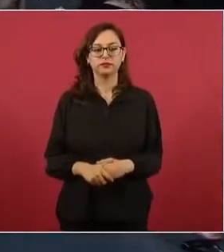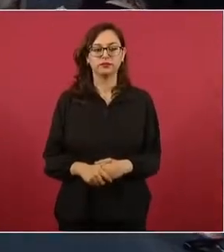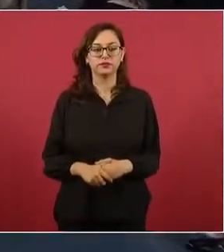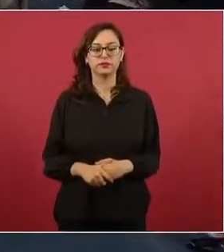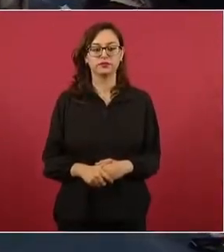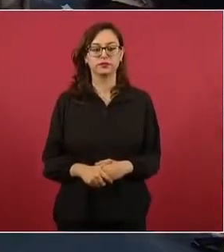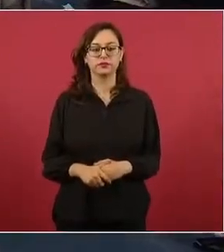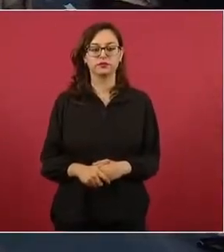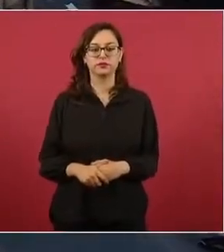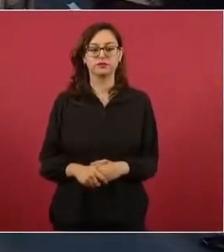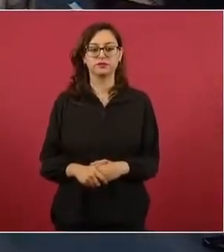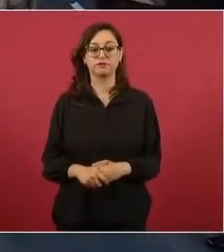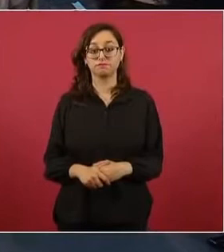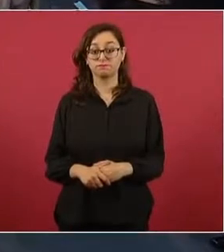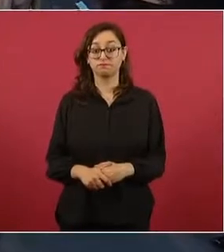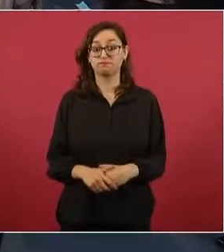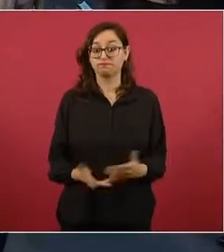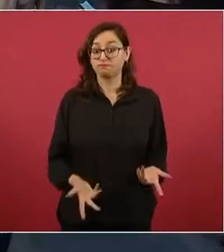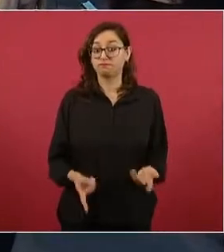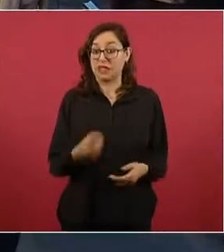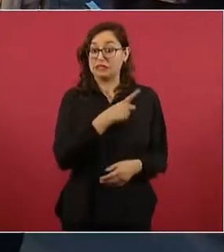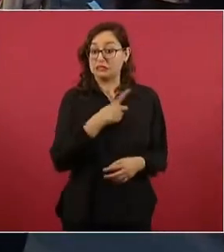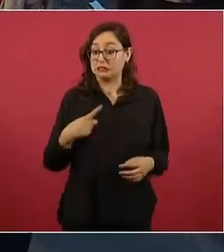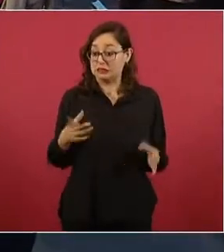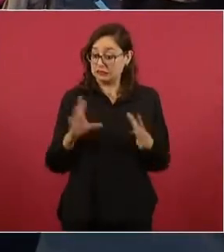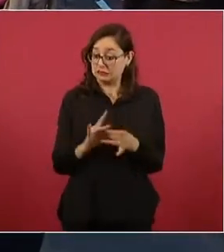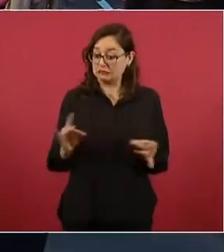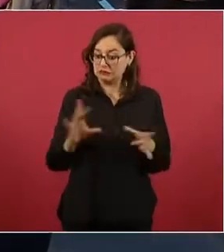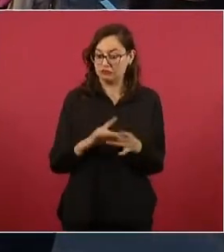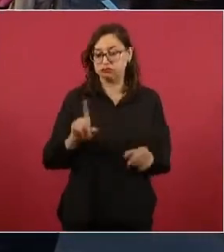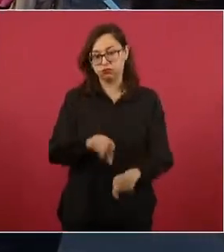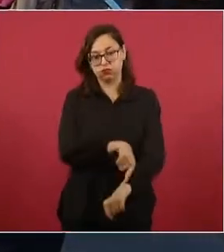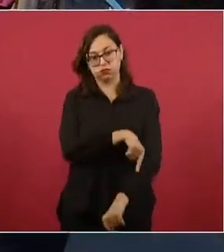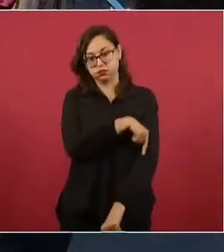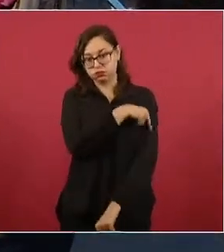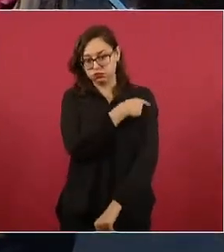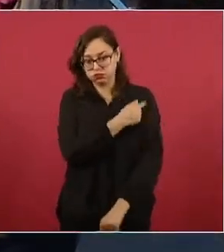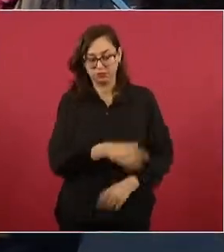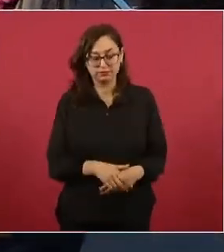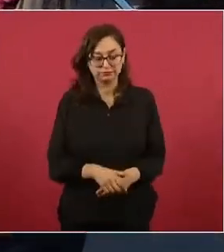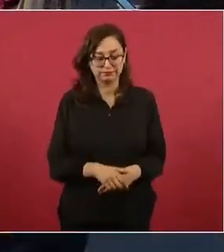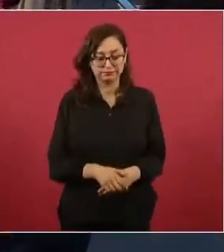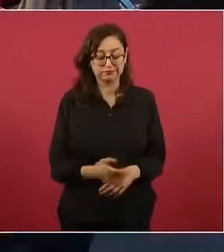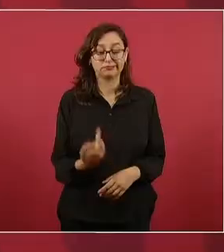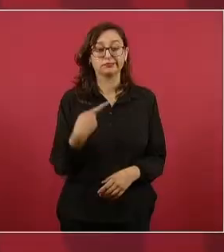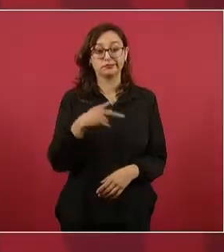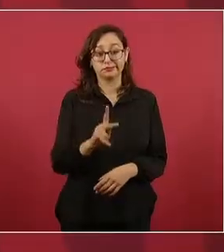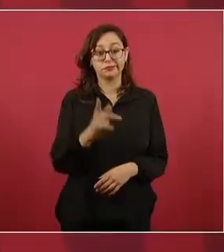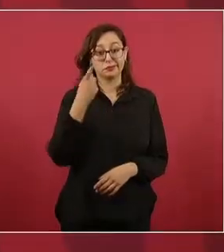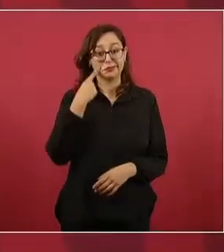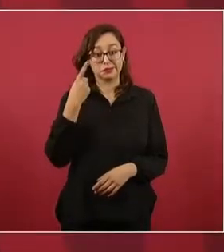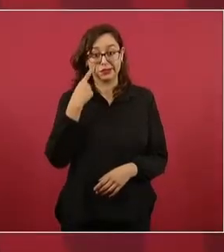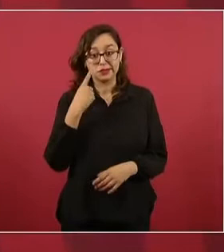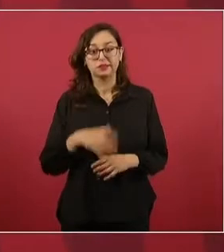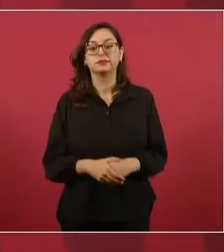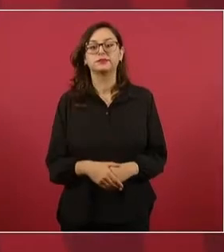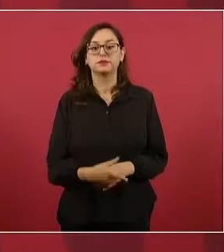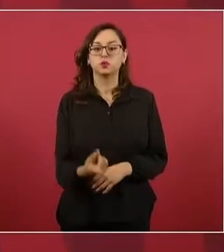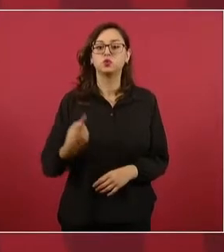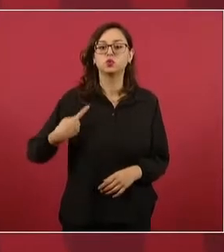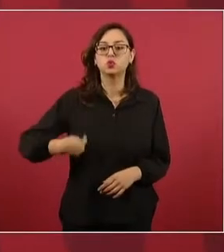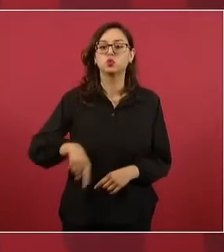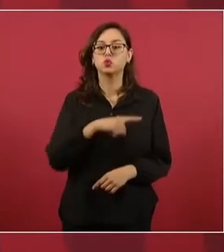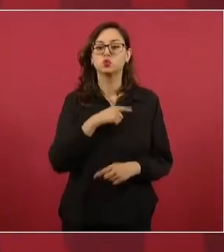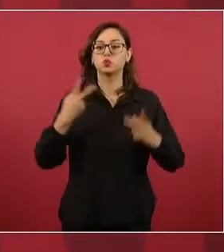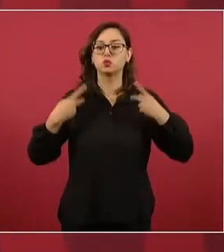eso llevaría tiempo. Nosotros estamos atendiendo a la gente humilde, a la gente